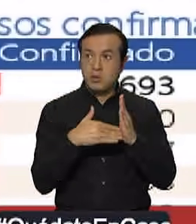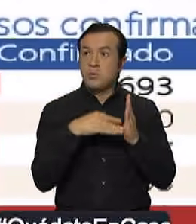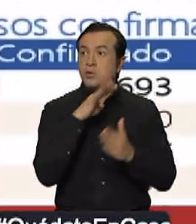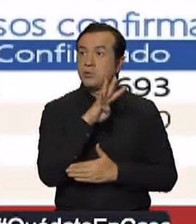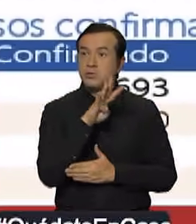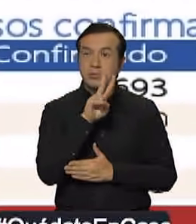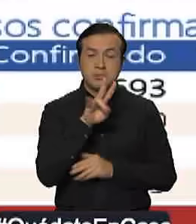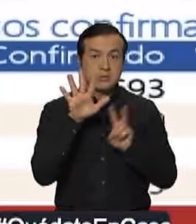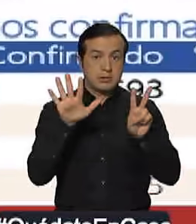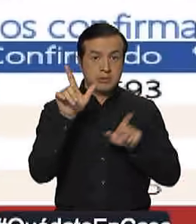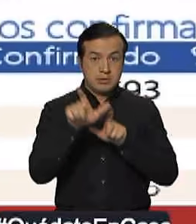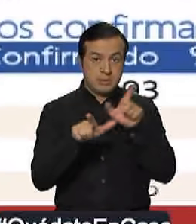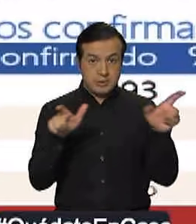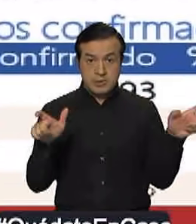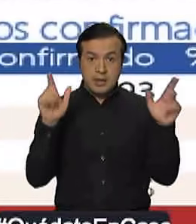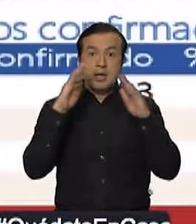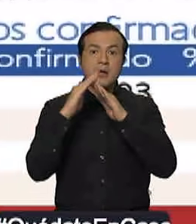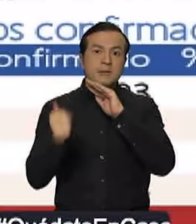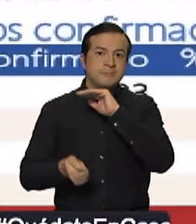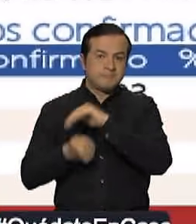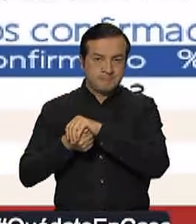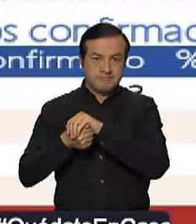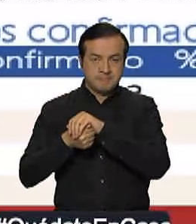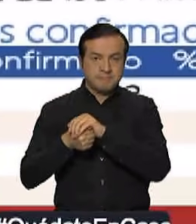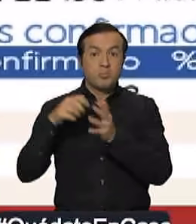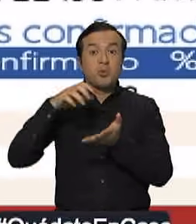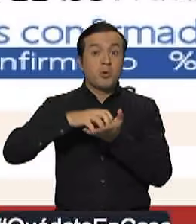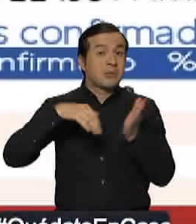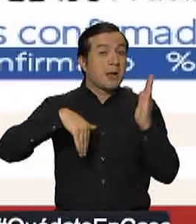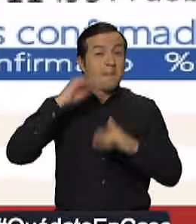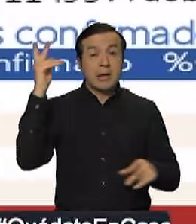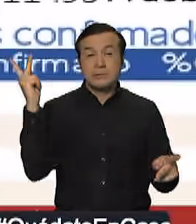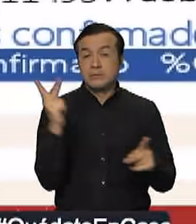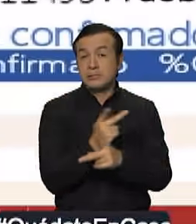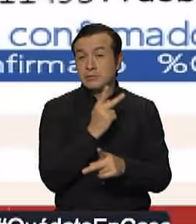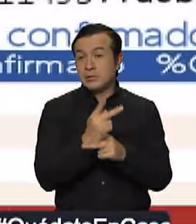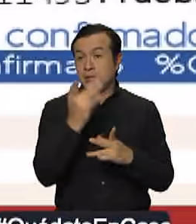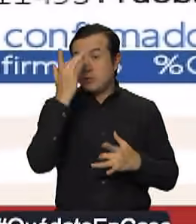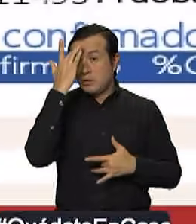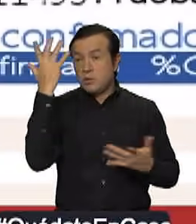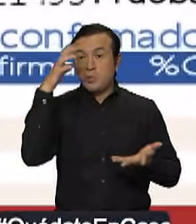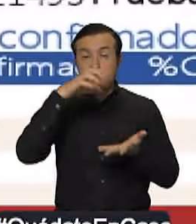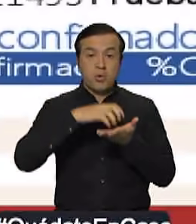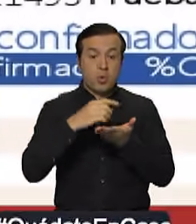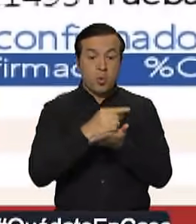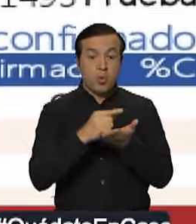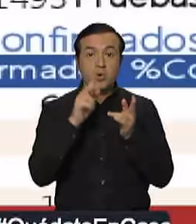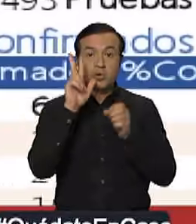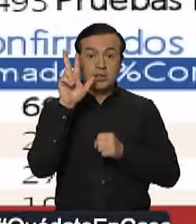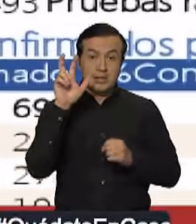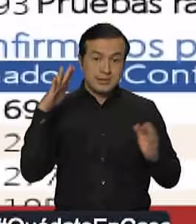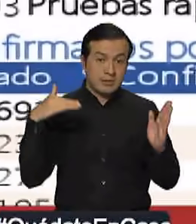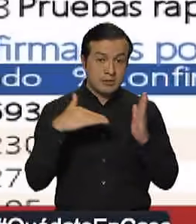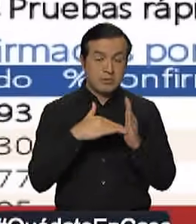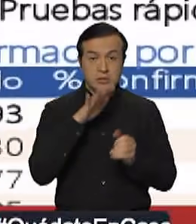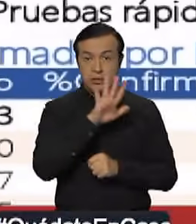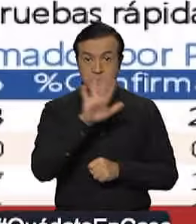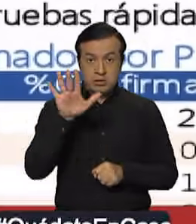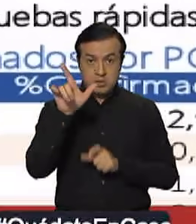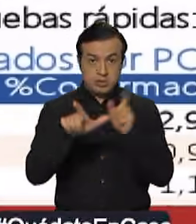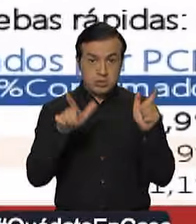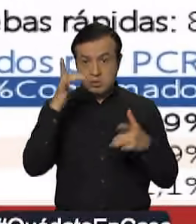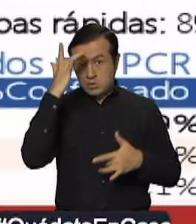14.427 personas con aislamiento domiciliario. La provincia más afectada por el coronavirus es Guayas, con 13.055